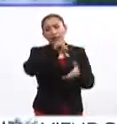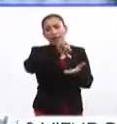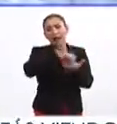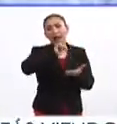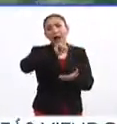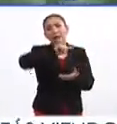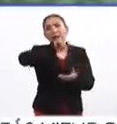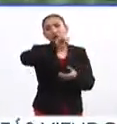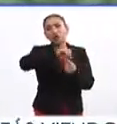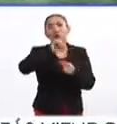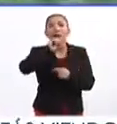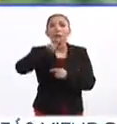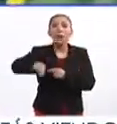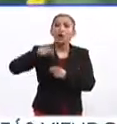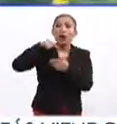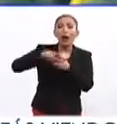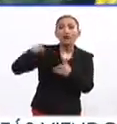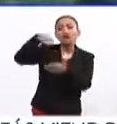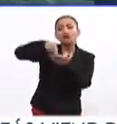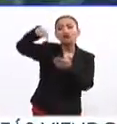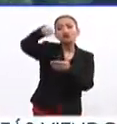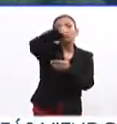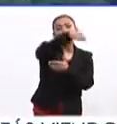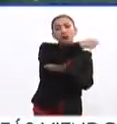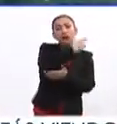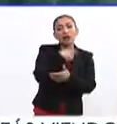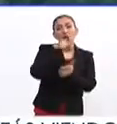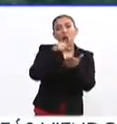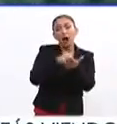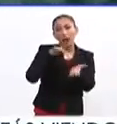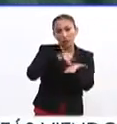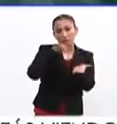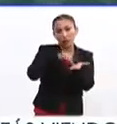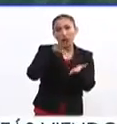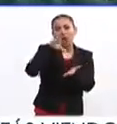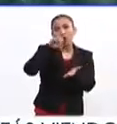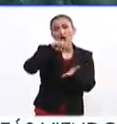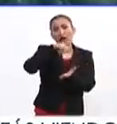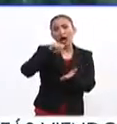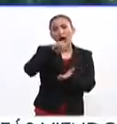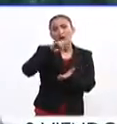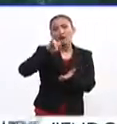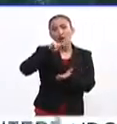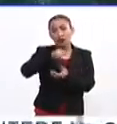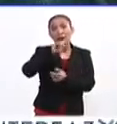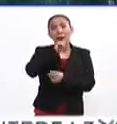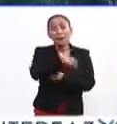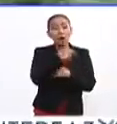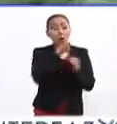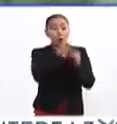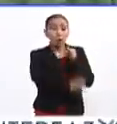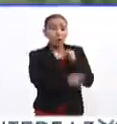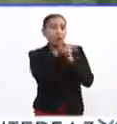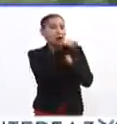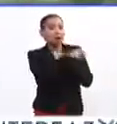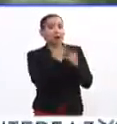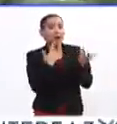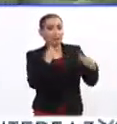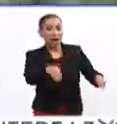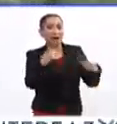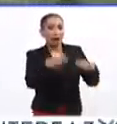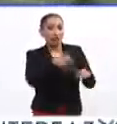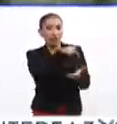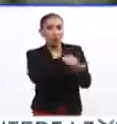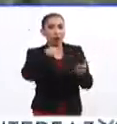de Abasto, así como puntos de venta de plantaciones comerciales apoyadas por la CONAFOR, y por último la opción más sencilla, los